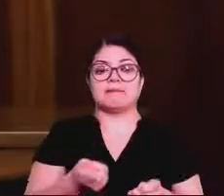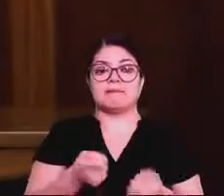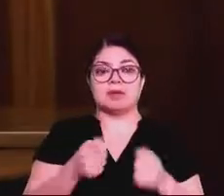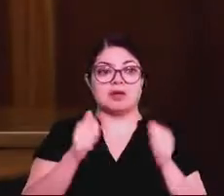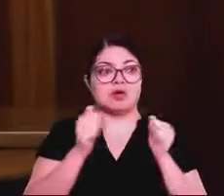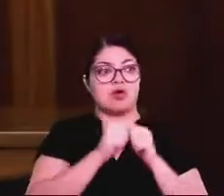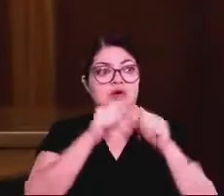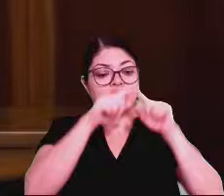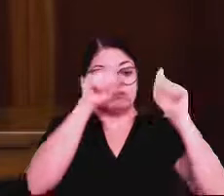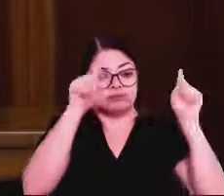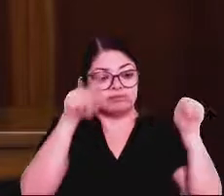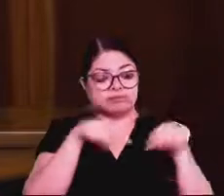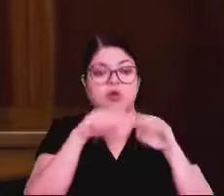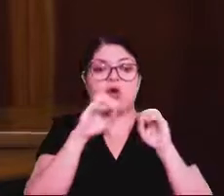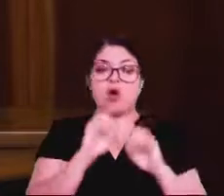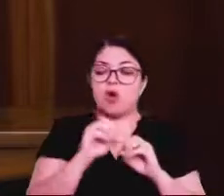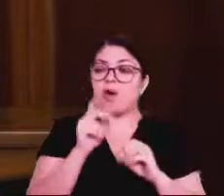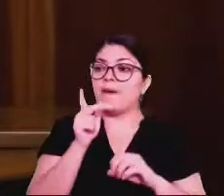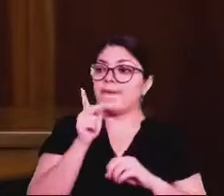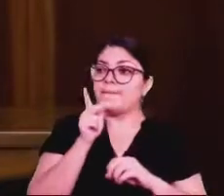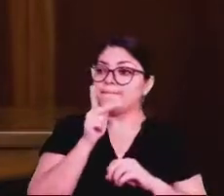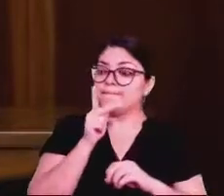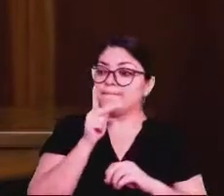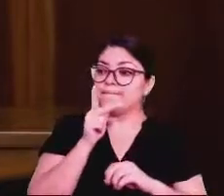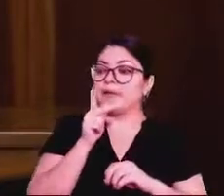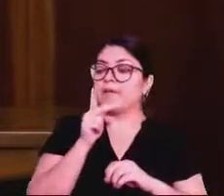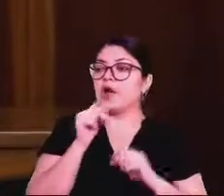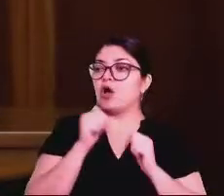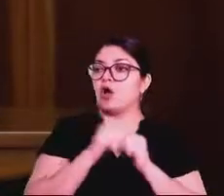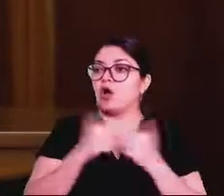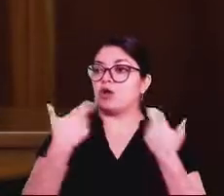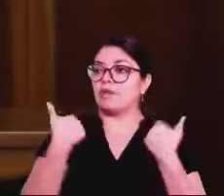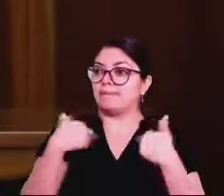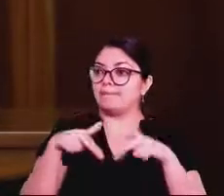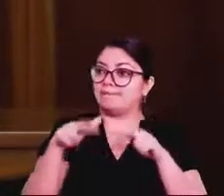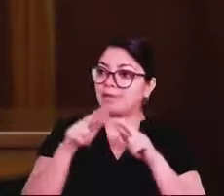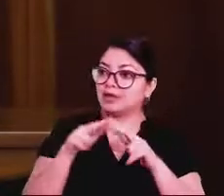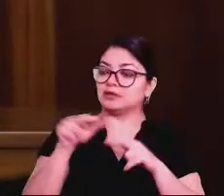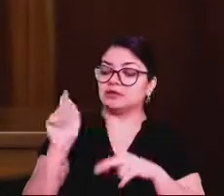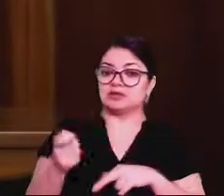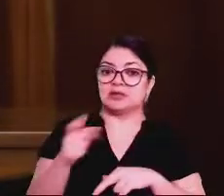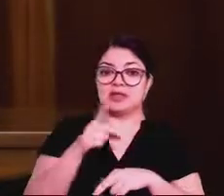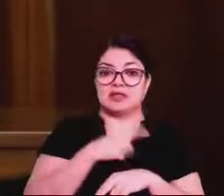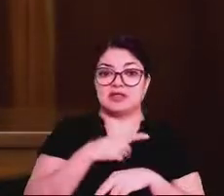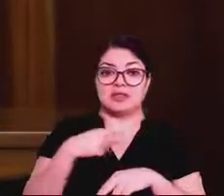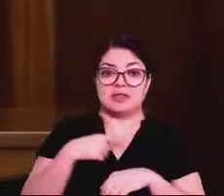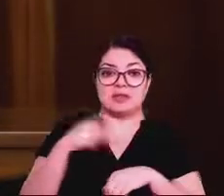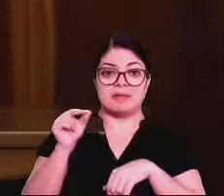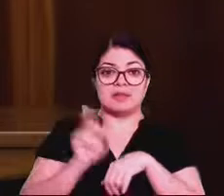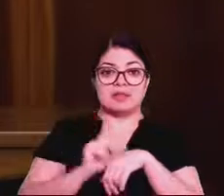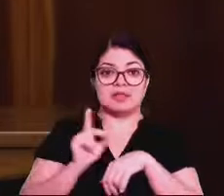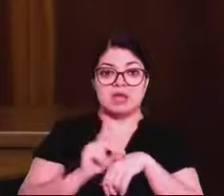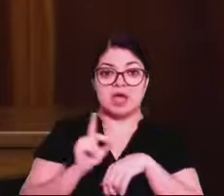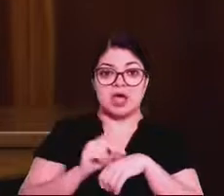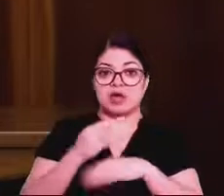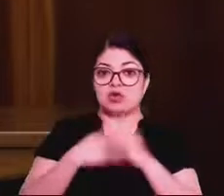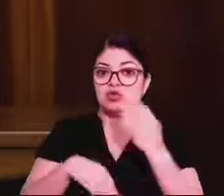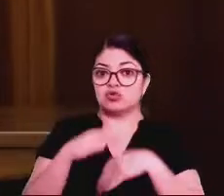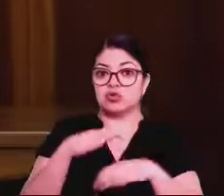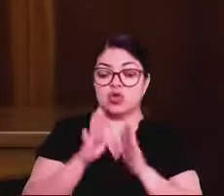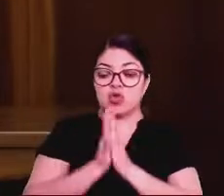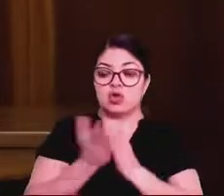coordinación maestro-padre para que no se tengan que llevar diario todos los